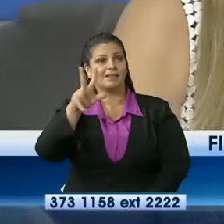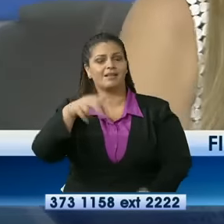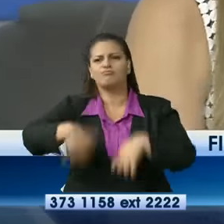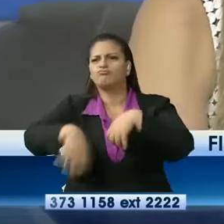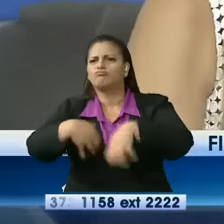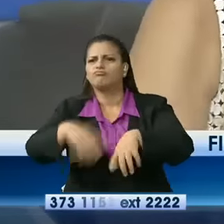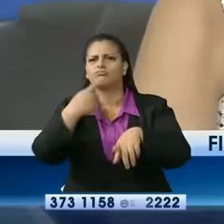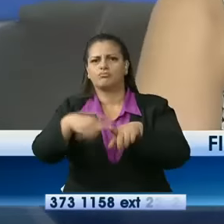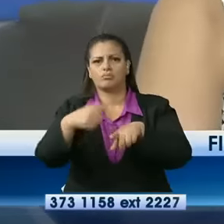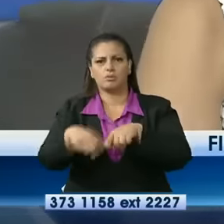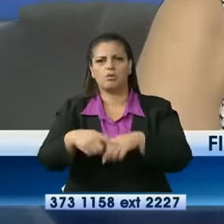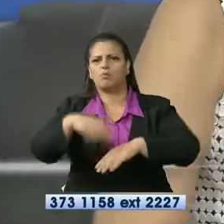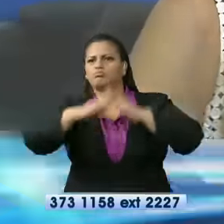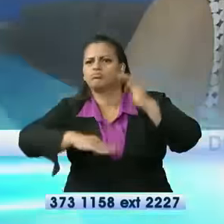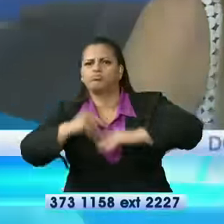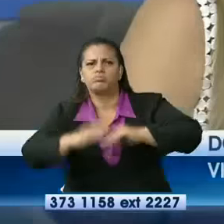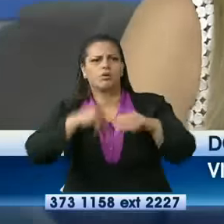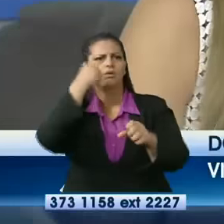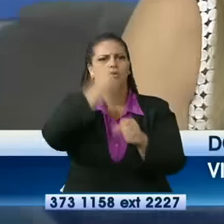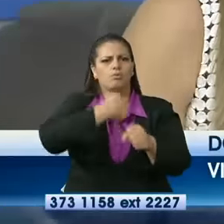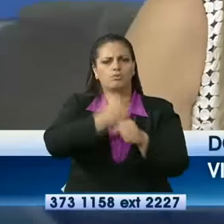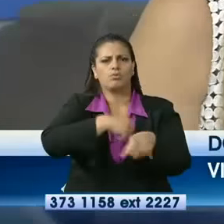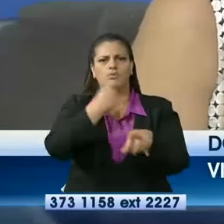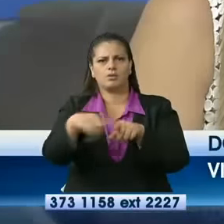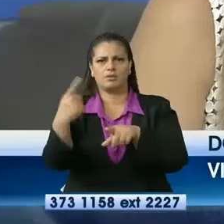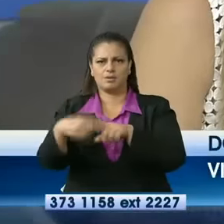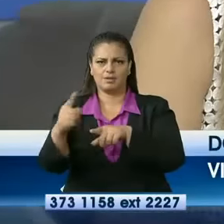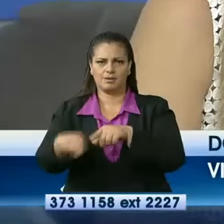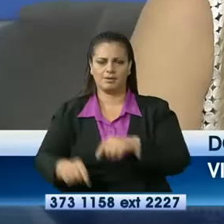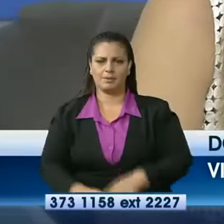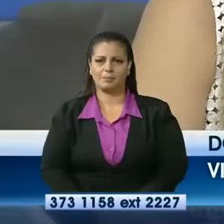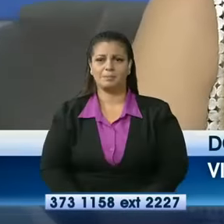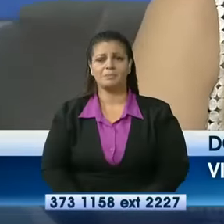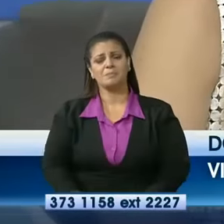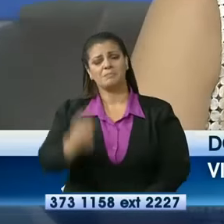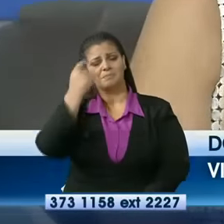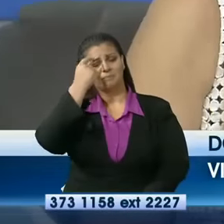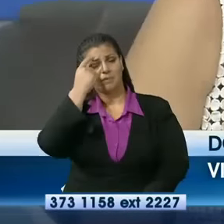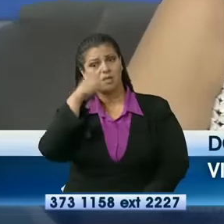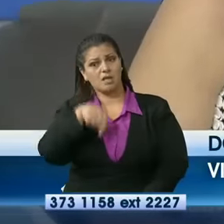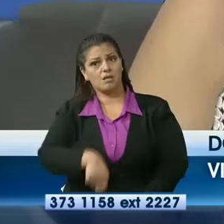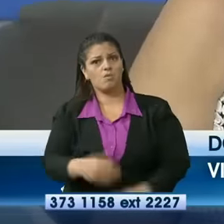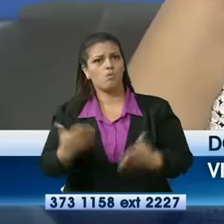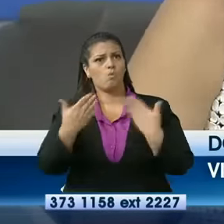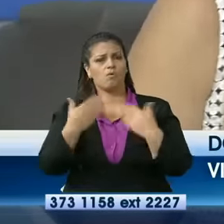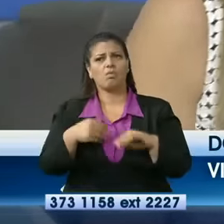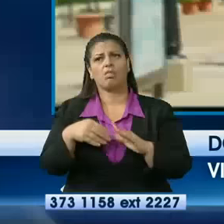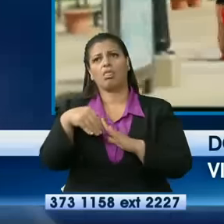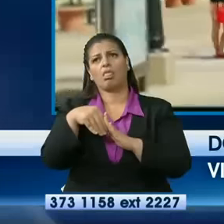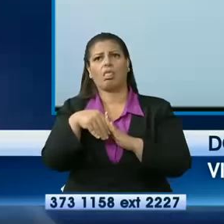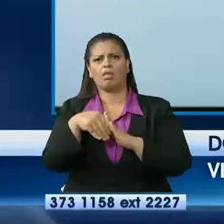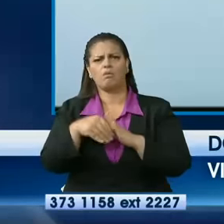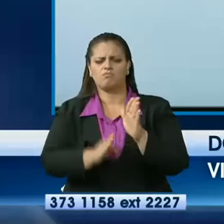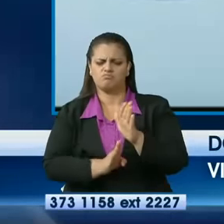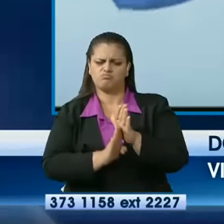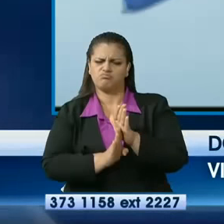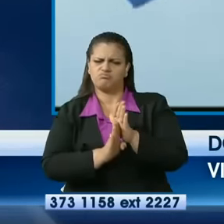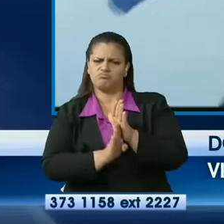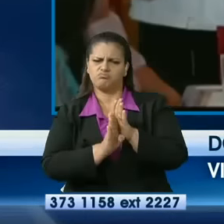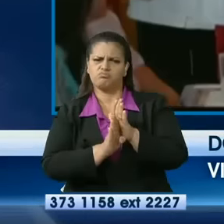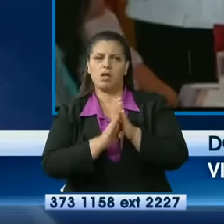se entregan. Imagínese usted, 423 obras. Y eso yo creo que es porque Guayaquil no para en su progreso, en su trabajo. Nosotros